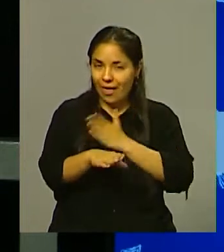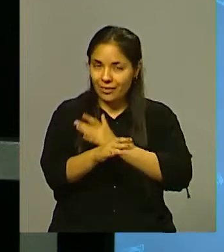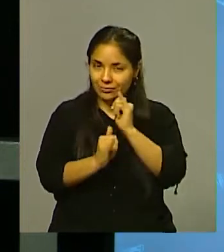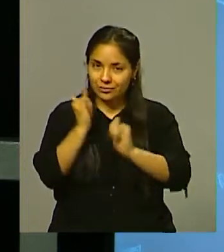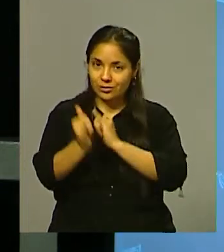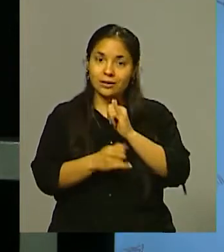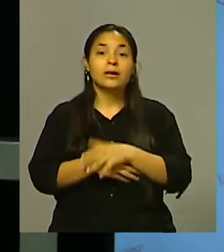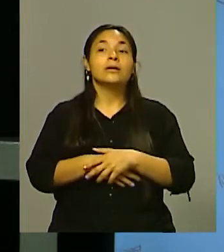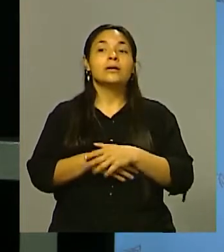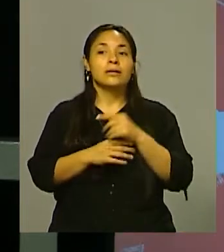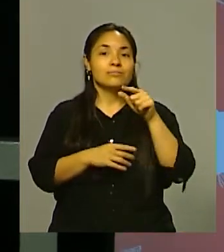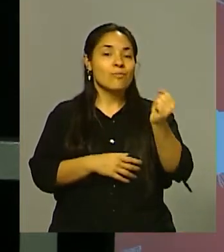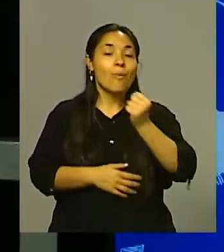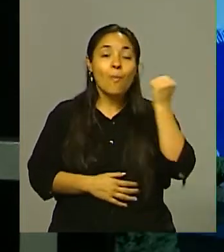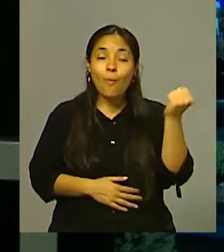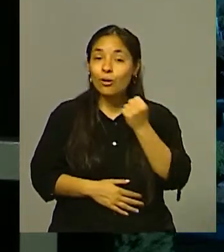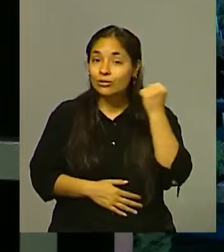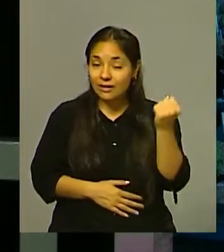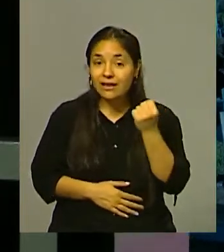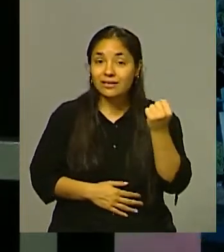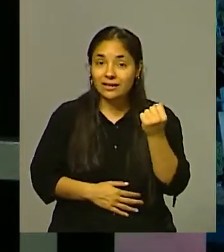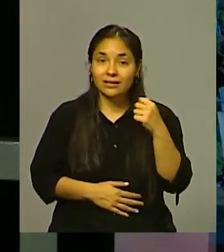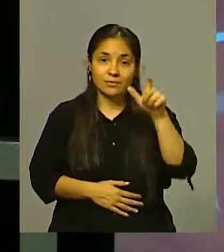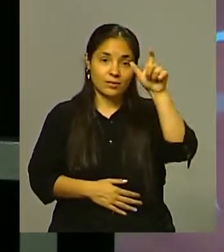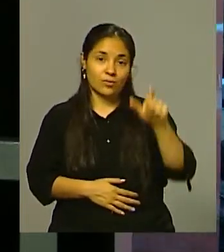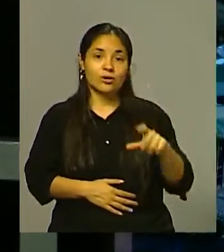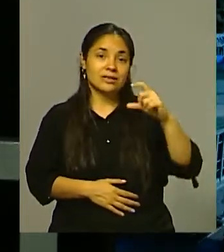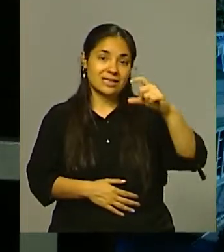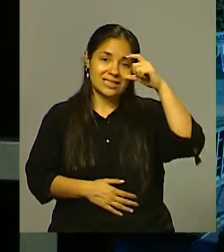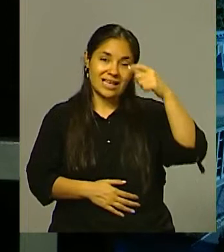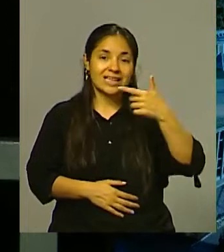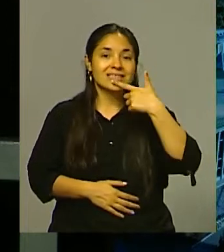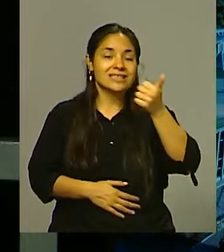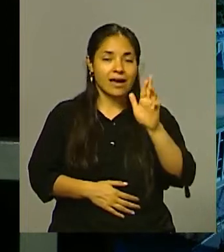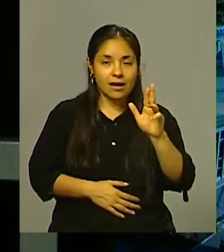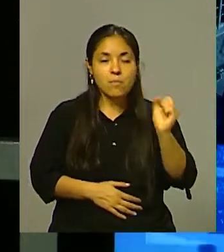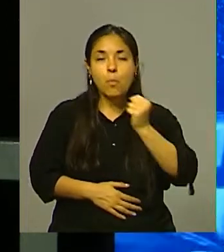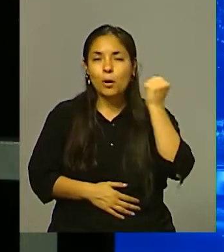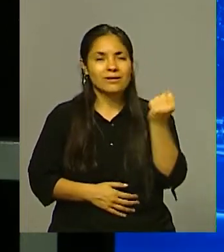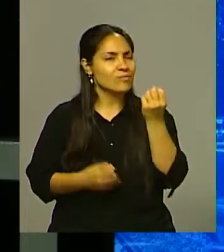darse cuenta de la importancia que tiene César Orquín. Sí. De los